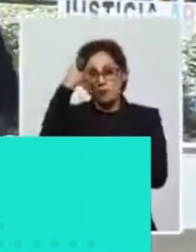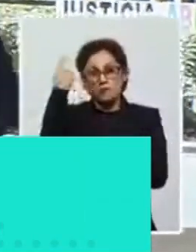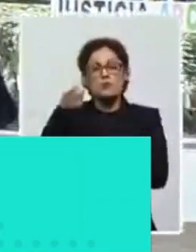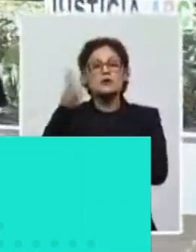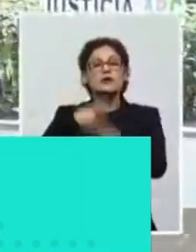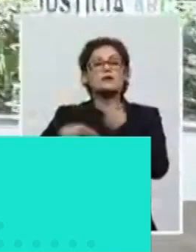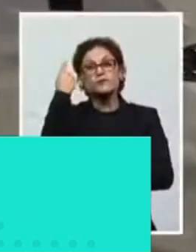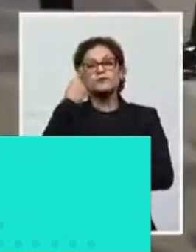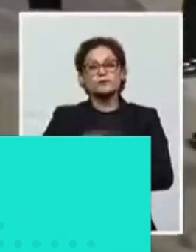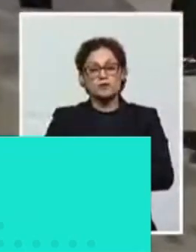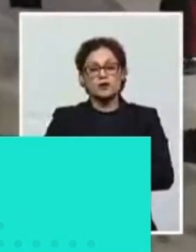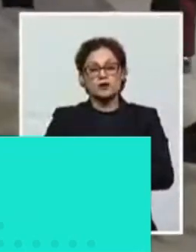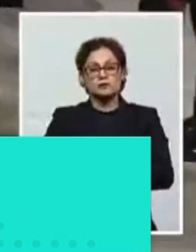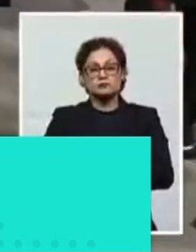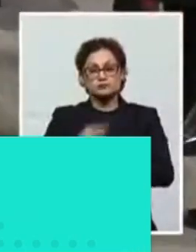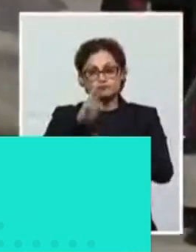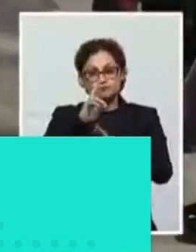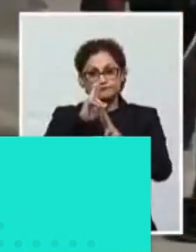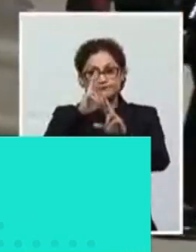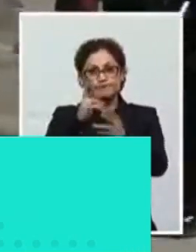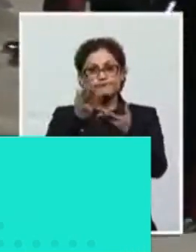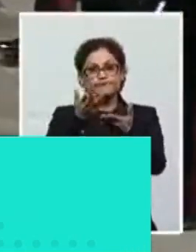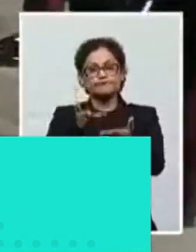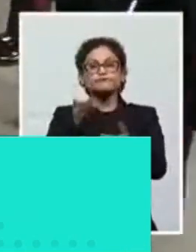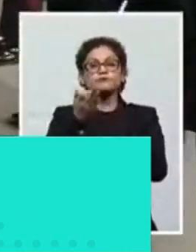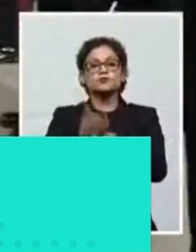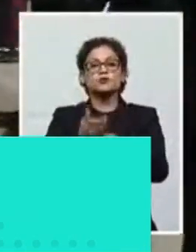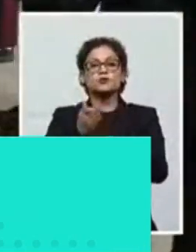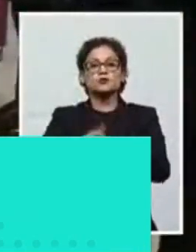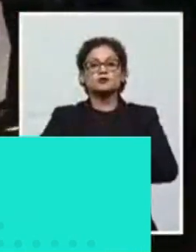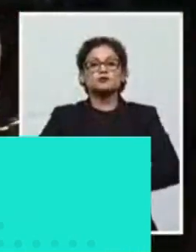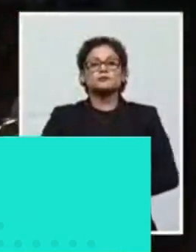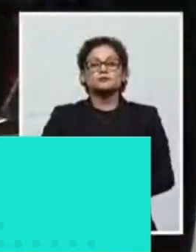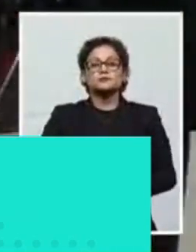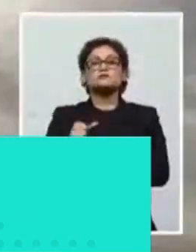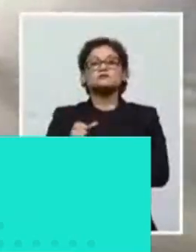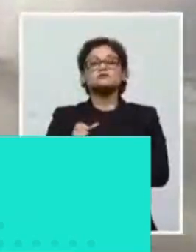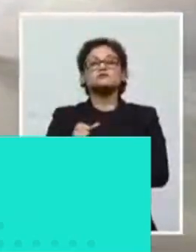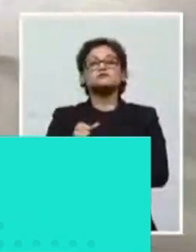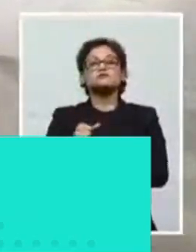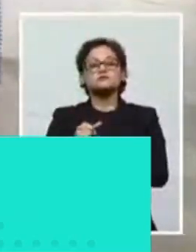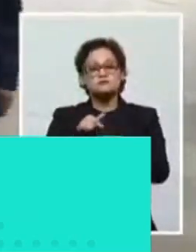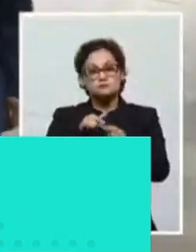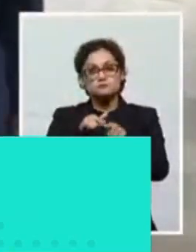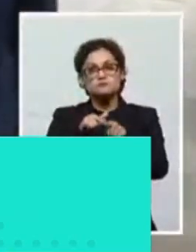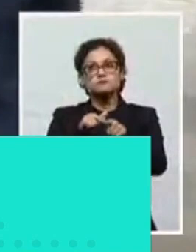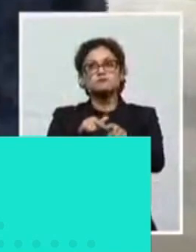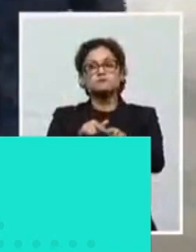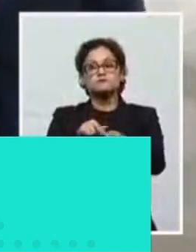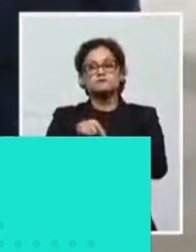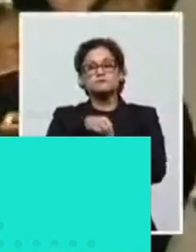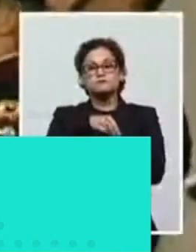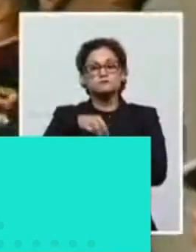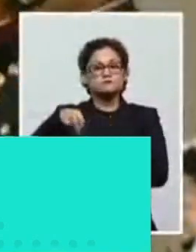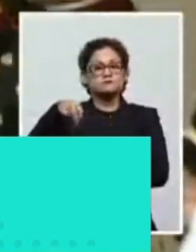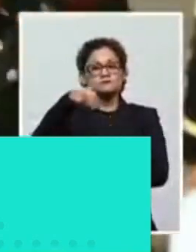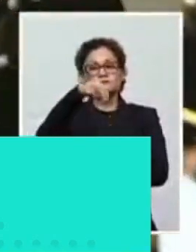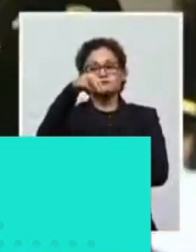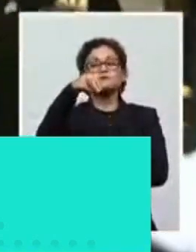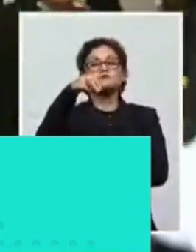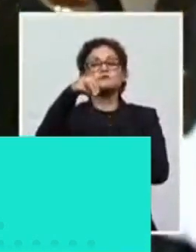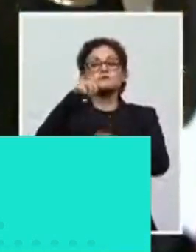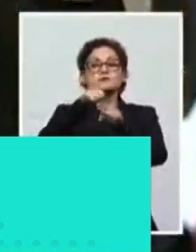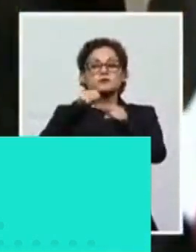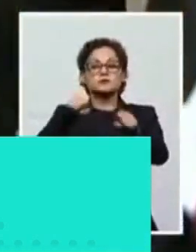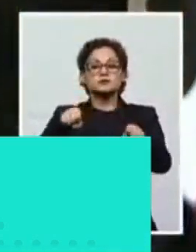y último informe del ministro Arturo Saldívar Lelo de la Rea como titular de la Corte. A su llegada, el mandatario fue recibido por las